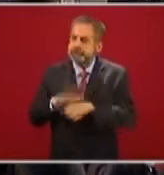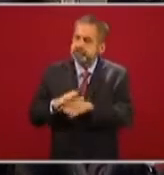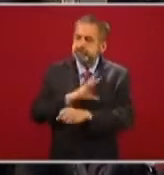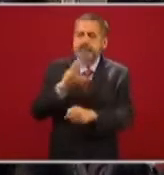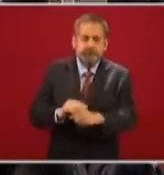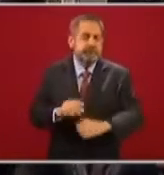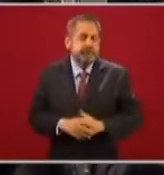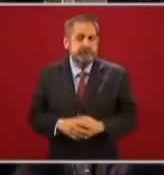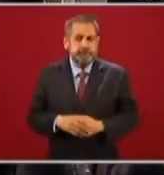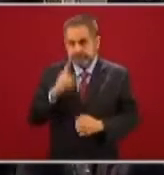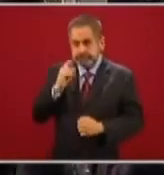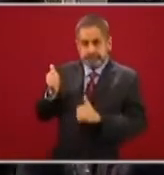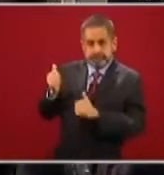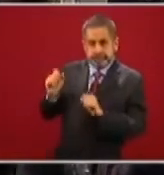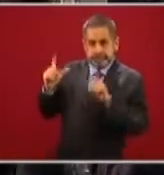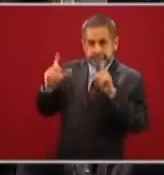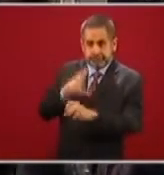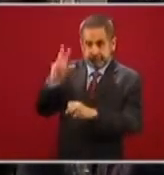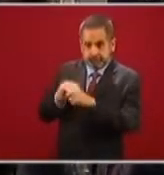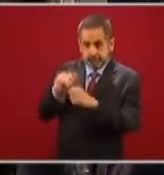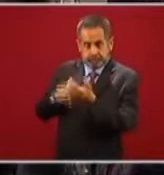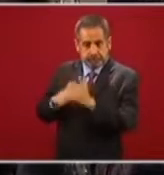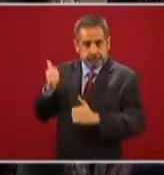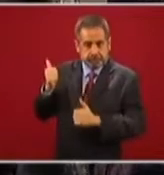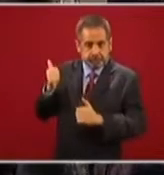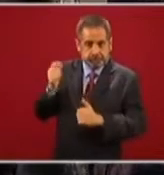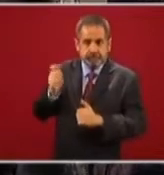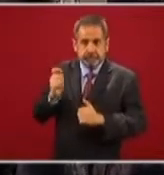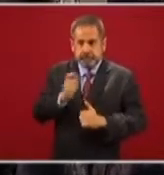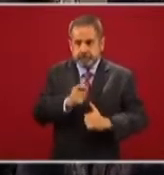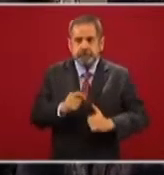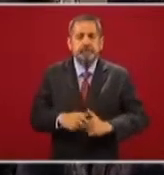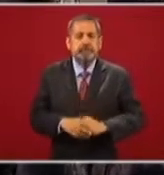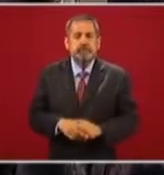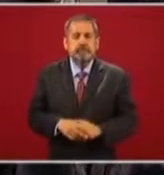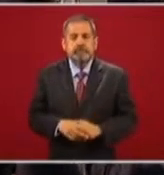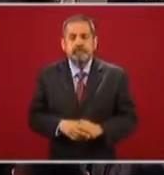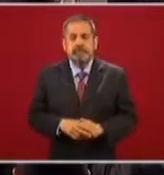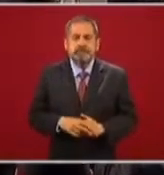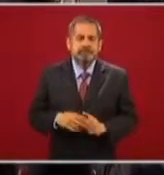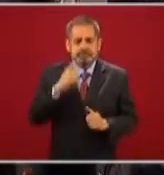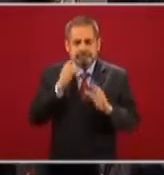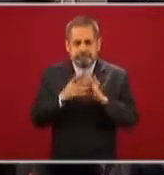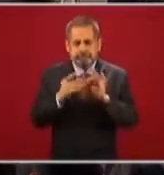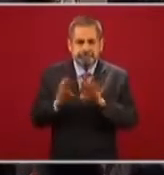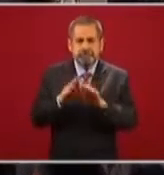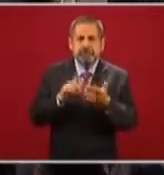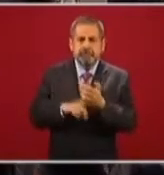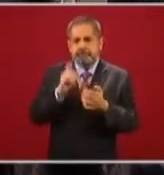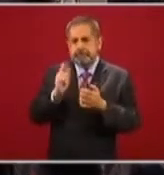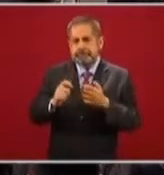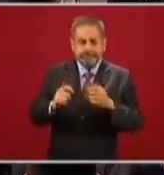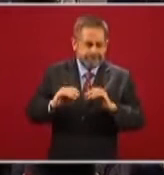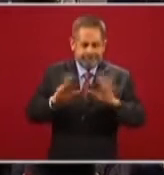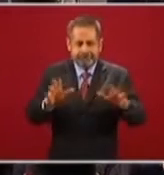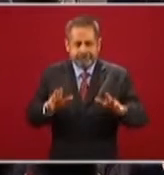todas las obras de manera conjunta y luego podría haber una en una para ver las características